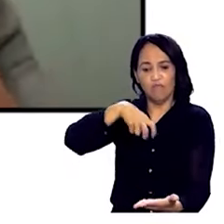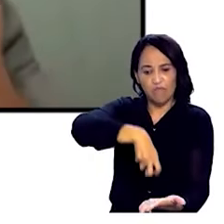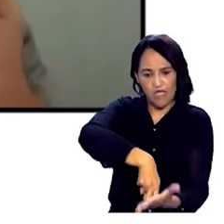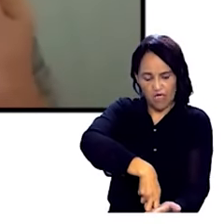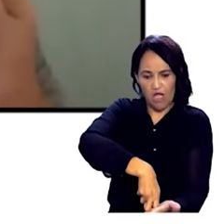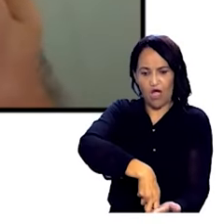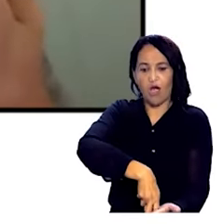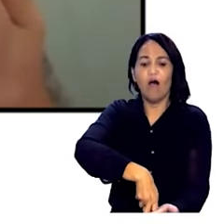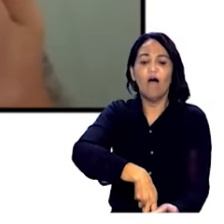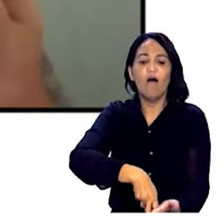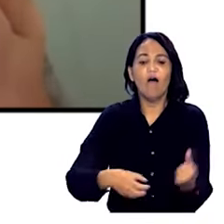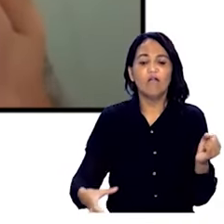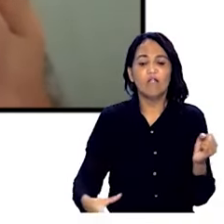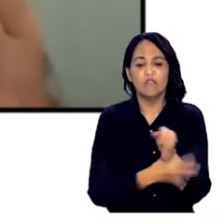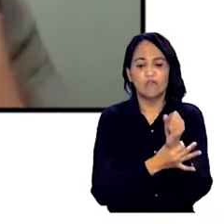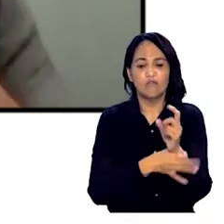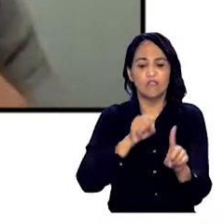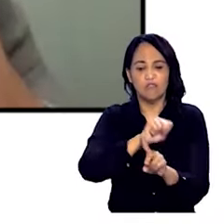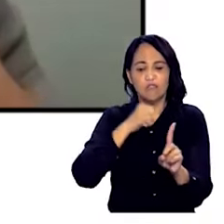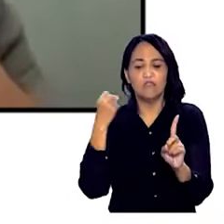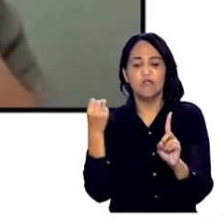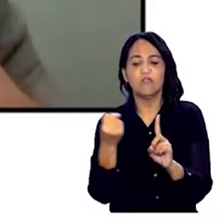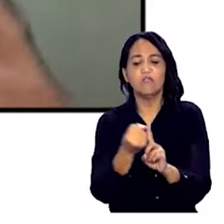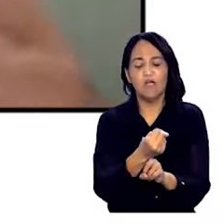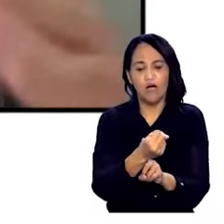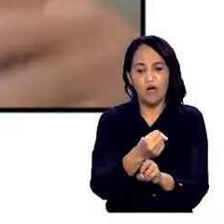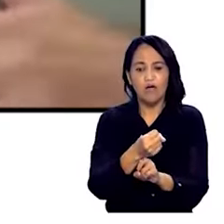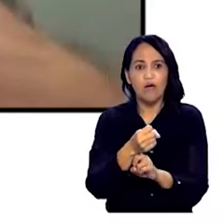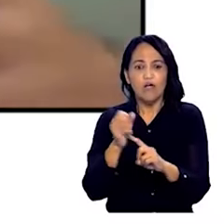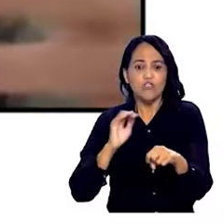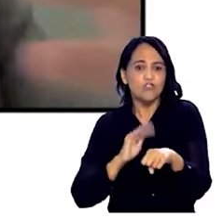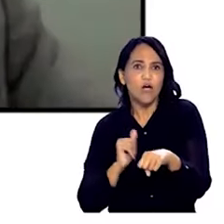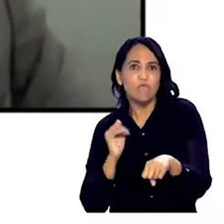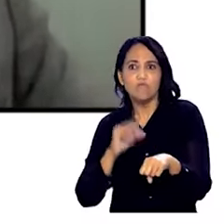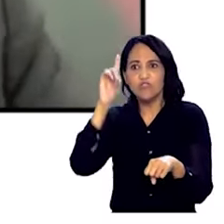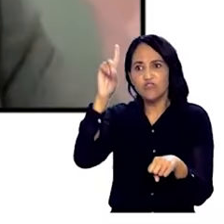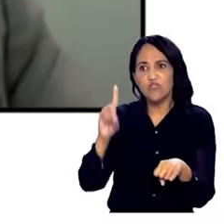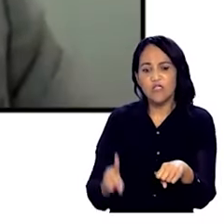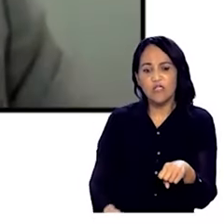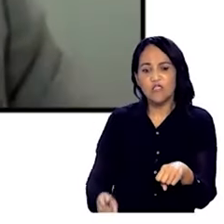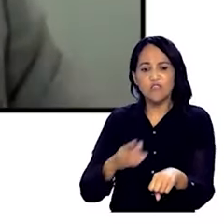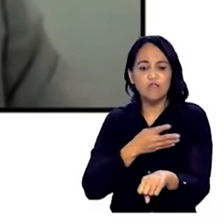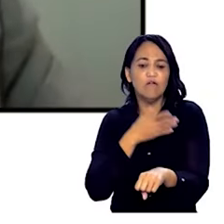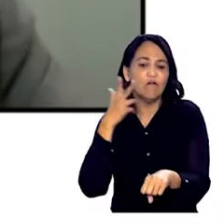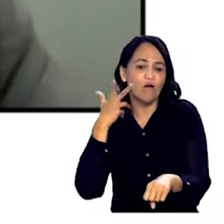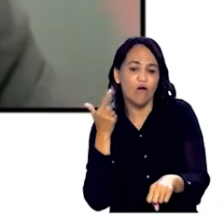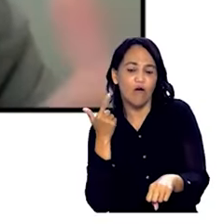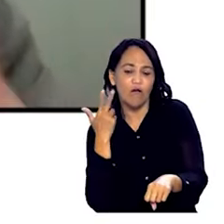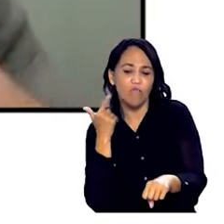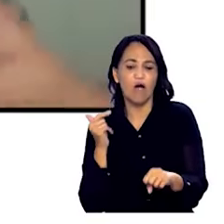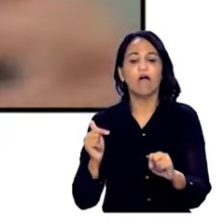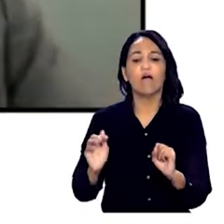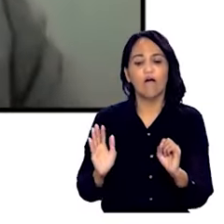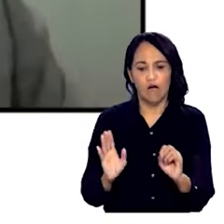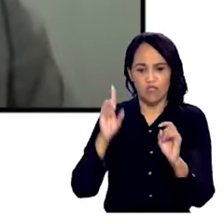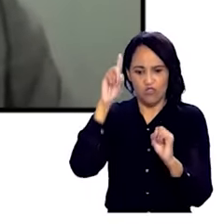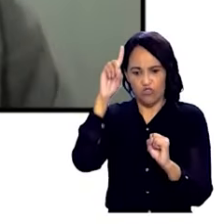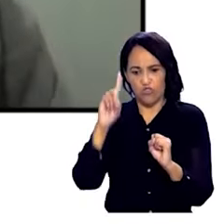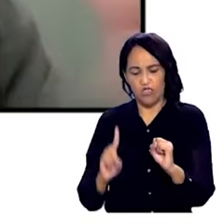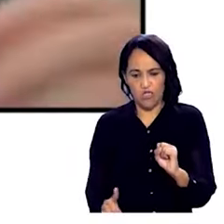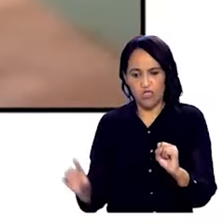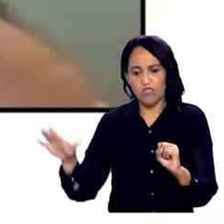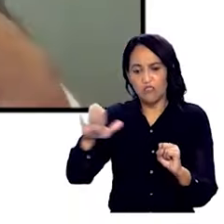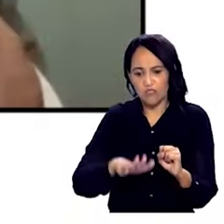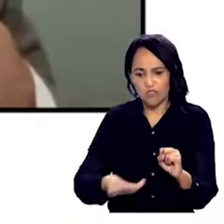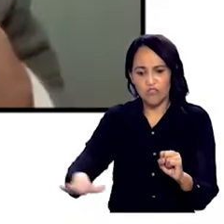Lo Que nosotros llamamos el derecho común esa serie de derechos en General Son los que gobiernan la Casi totalidad de